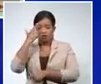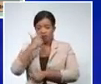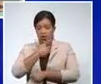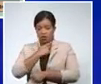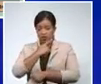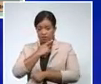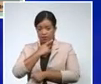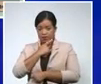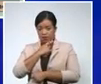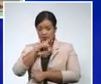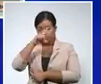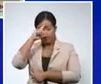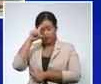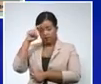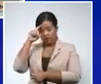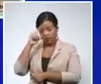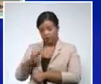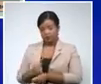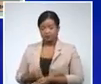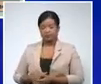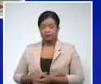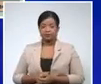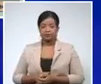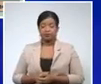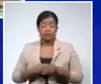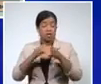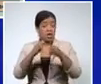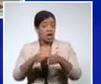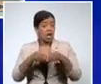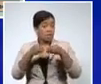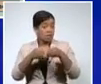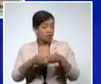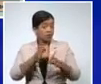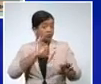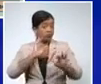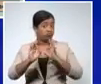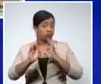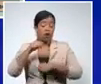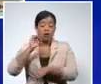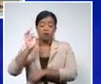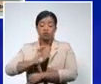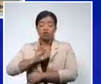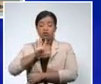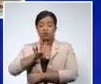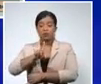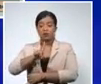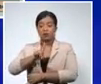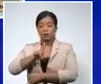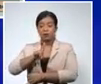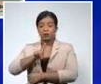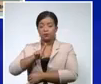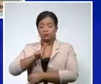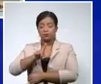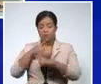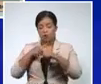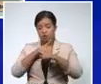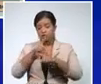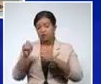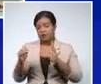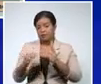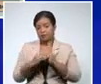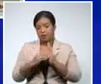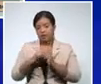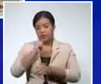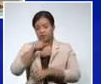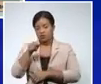Santi Espíritu. Ojo Granma, que ya la tasa es de 51 por 100.000 habitantes. De